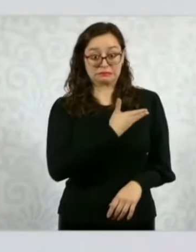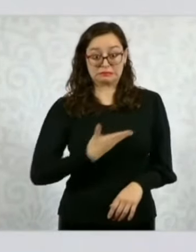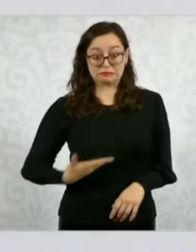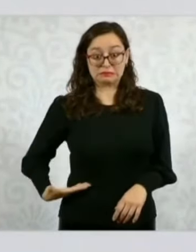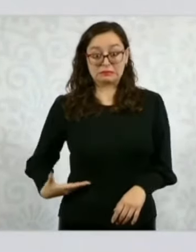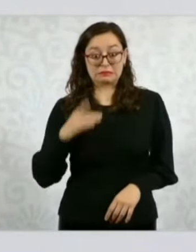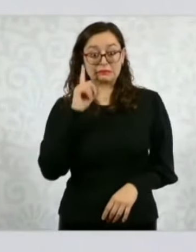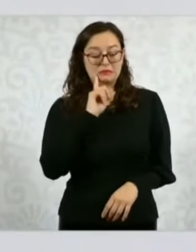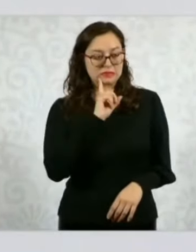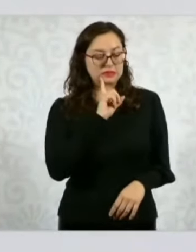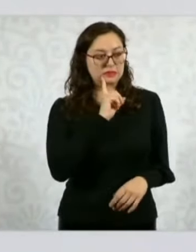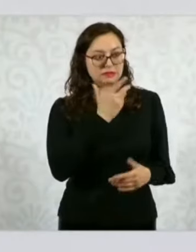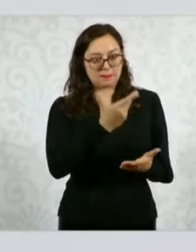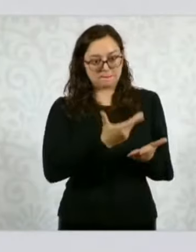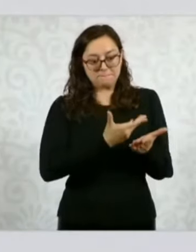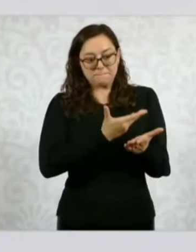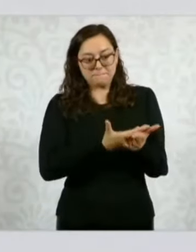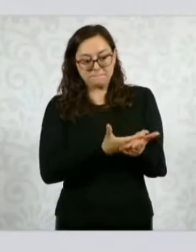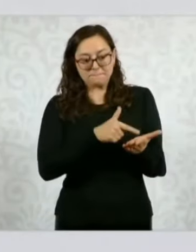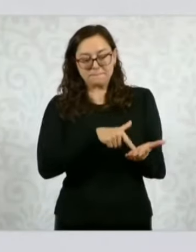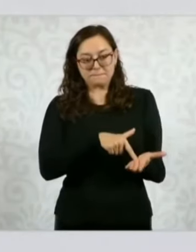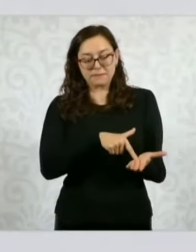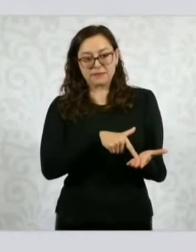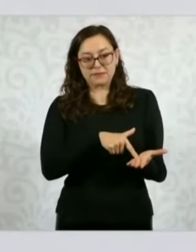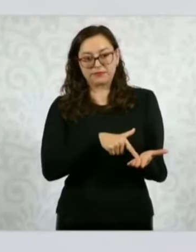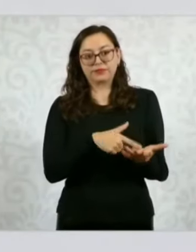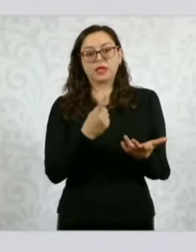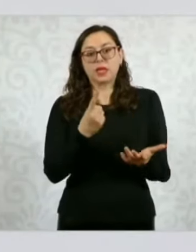este homenaje al movimiento de